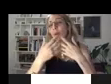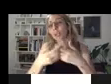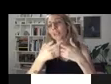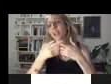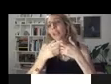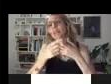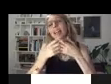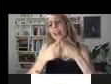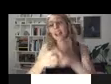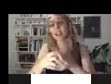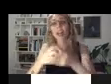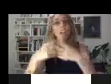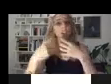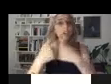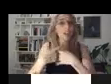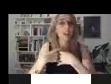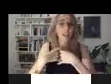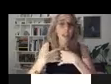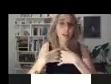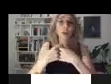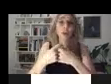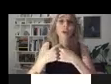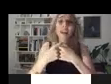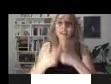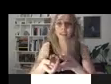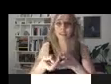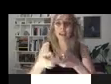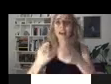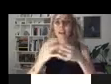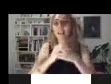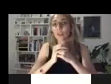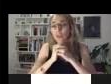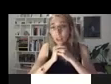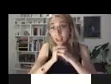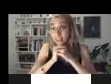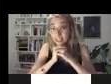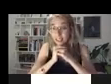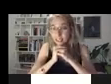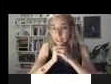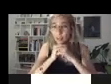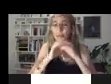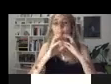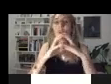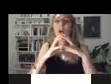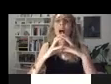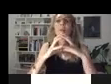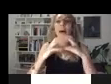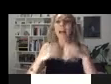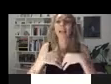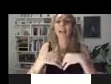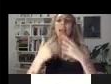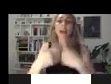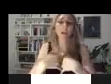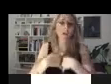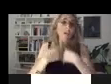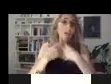cuán importante era para él sostener la producción artística de esos artistas en ese momento,